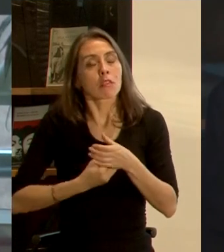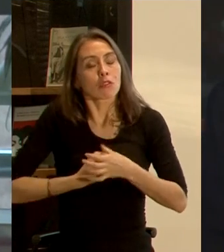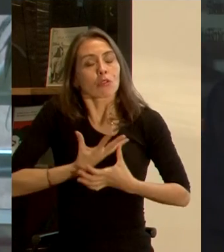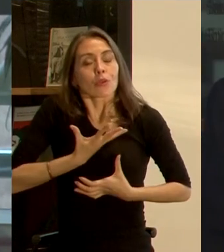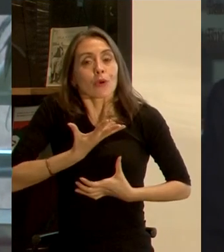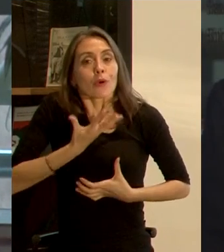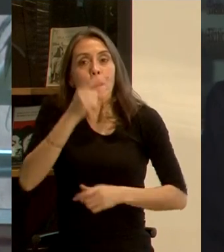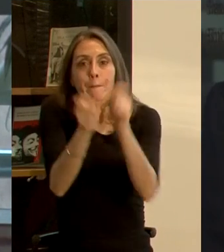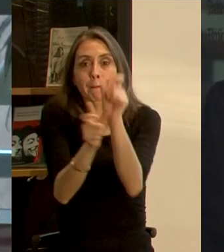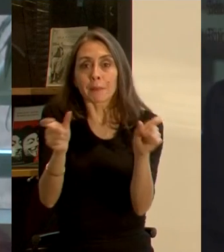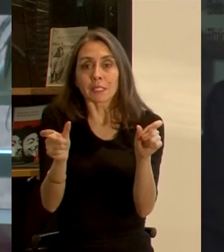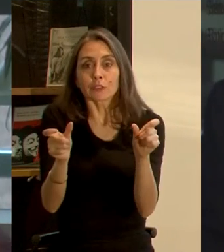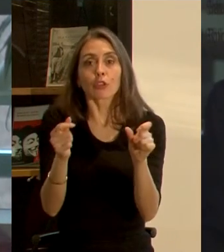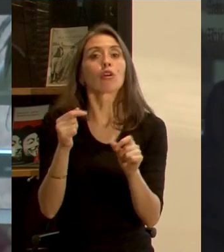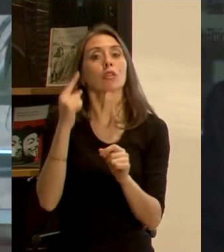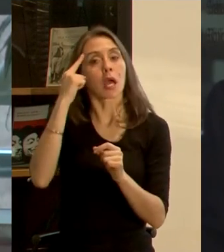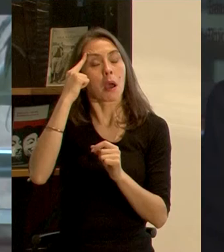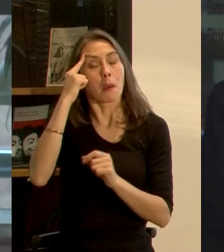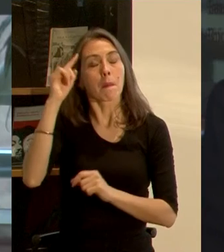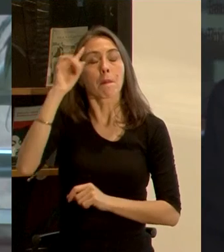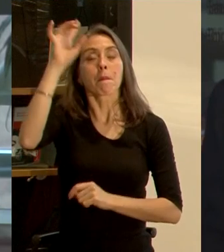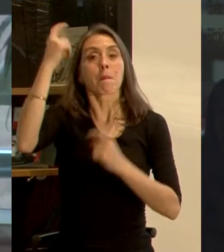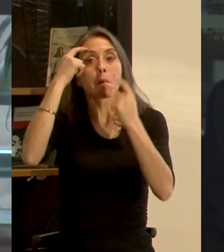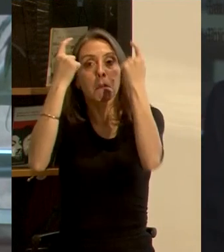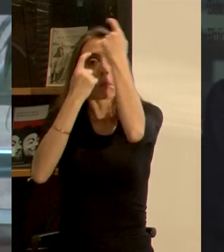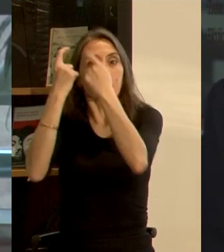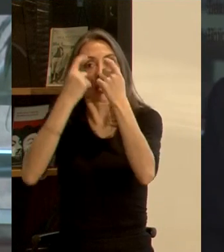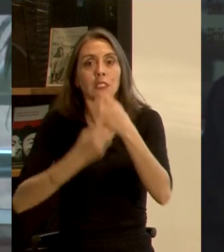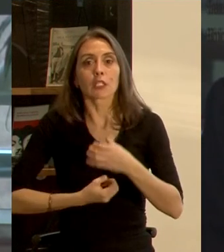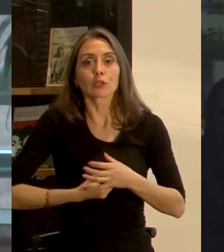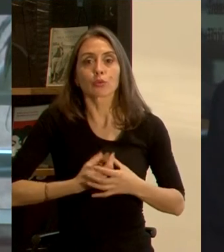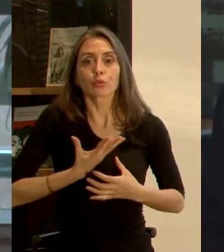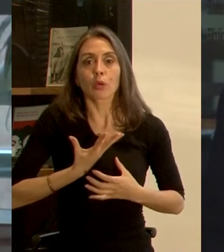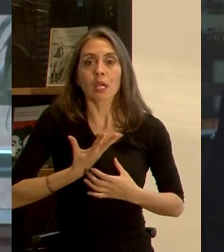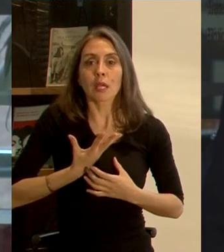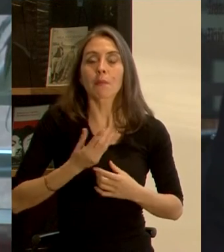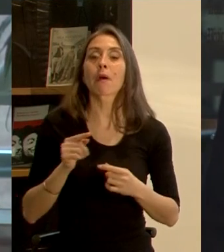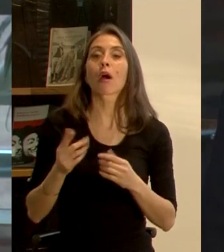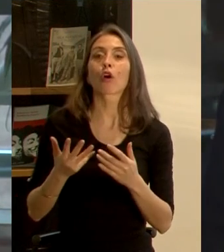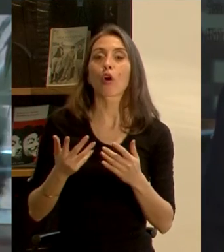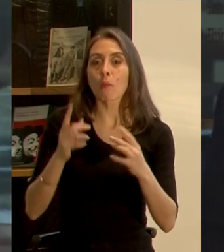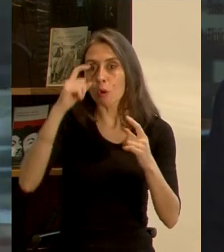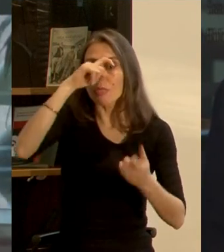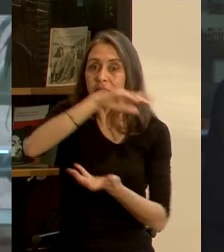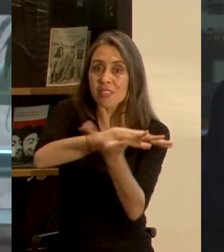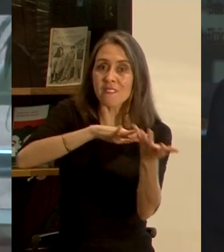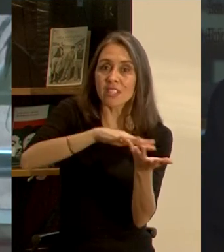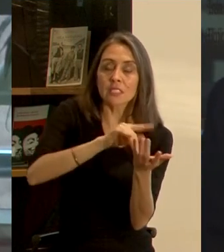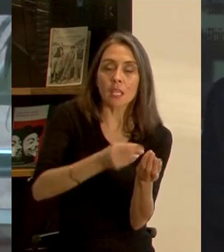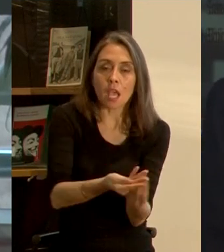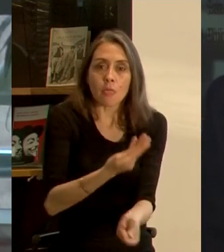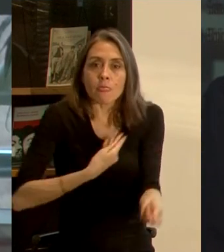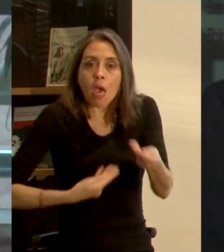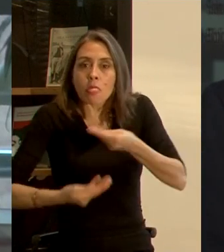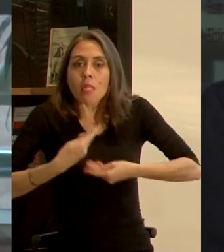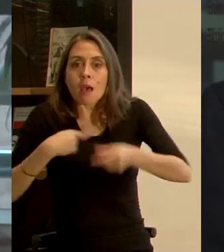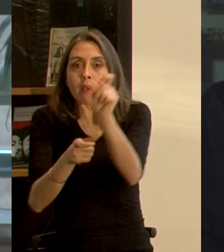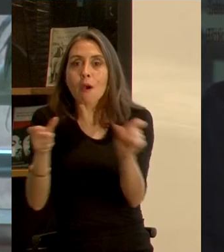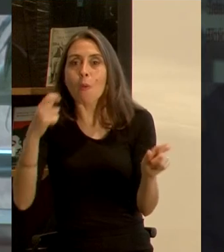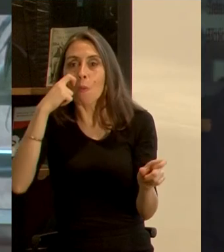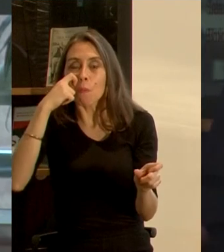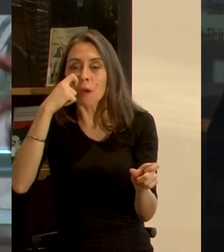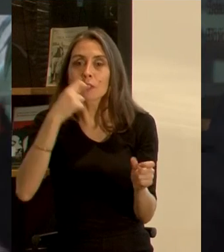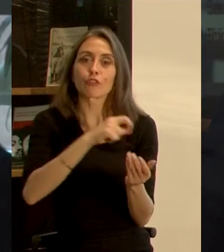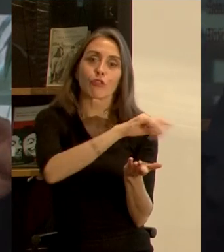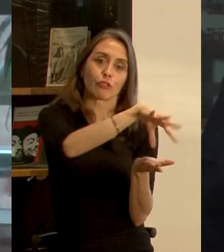el pensamiento, la conciencia justamente emerge, un proceso emergente de estos procesos complejos. Yo estoy seguro que una ciudad de